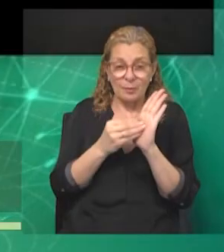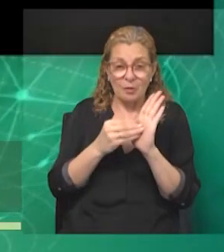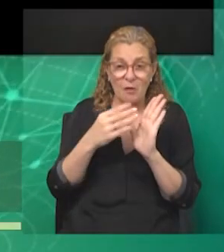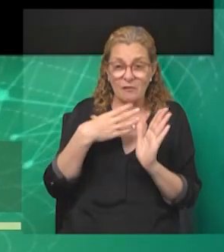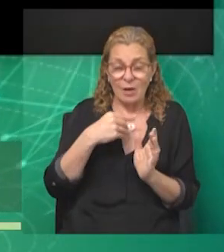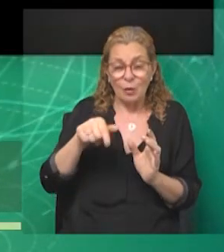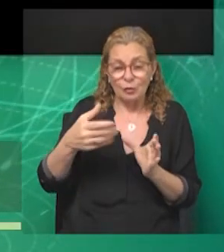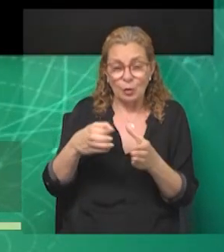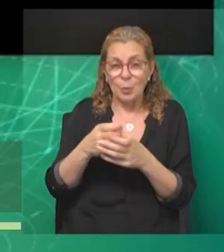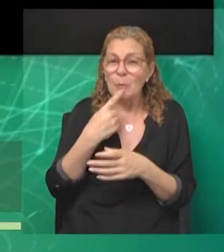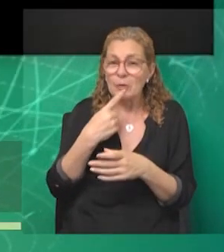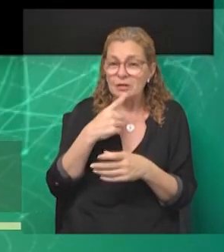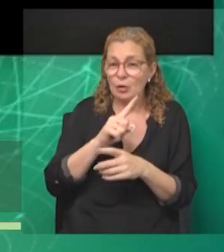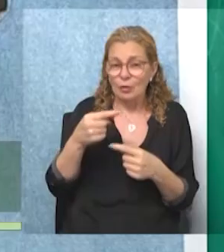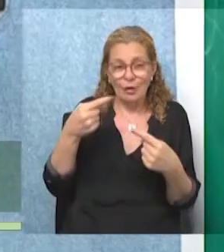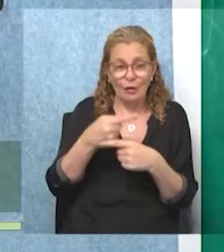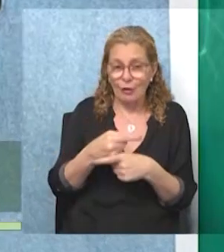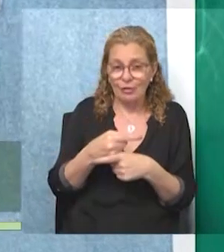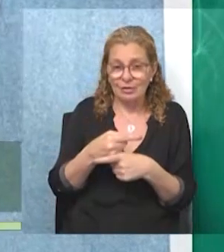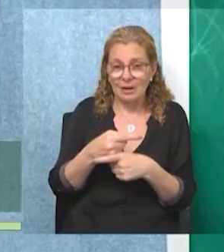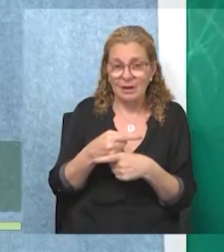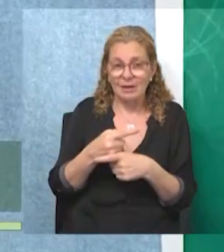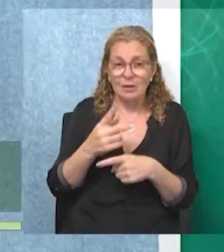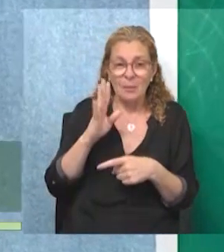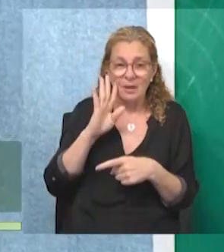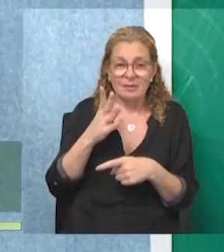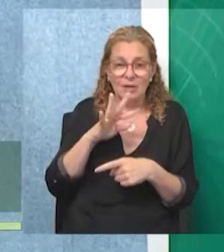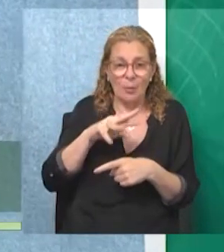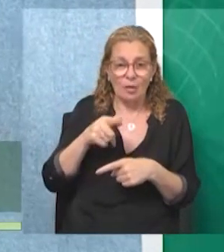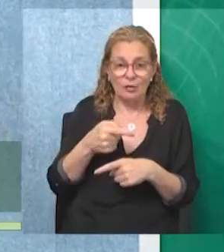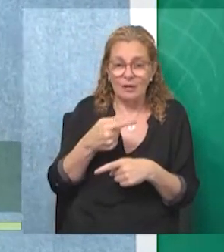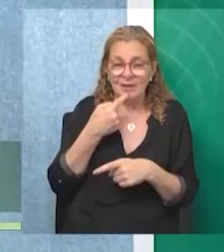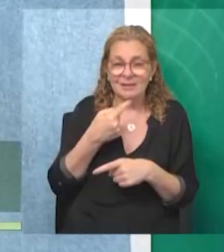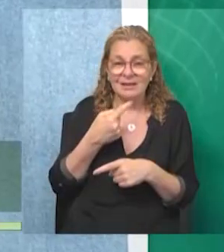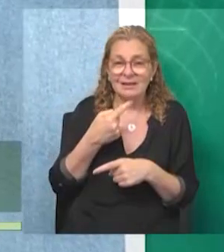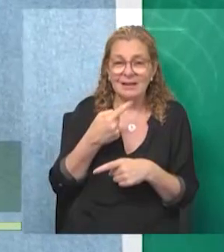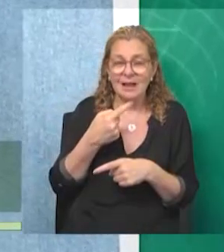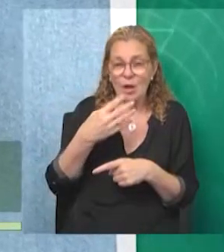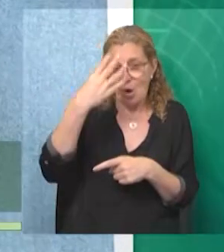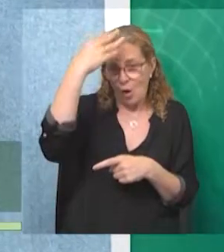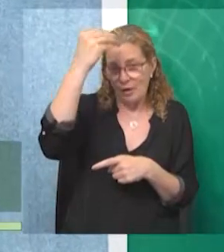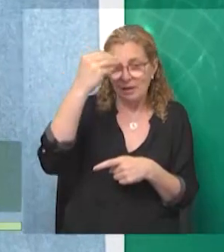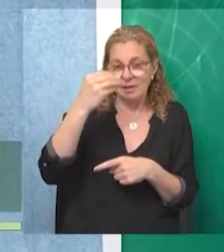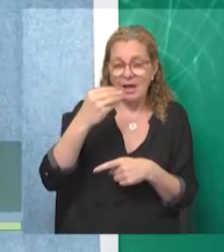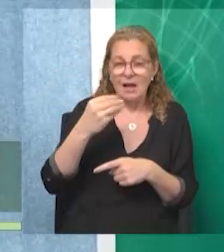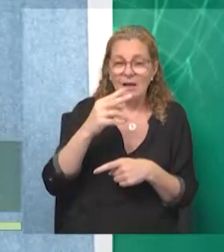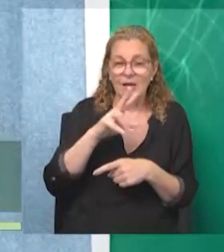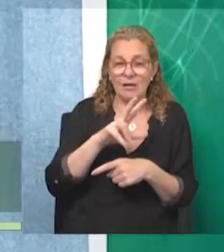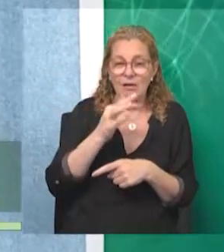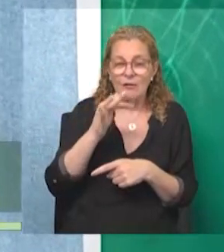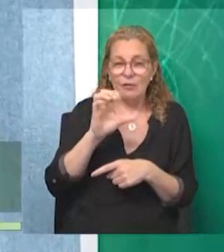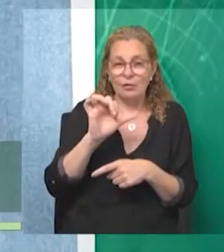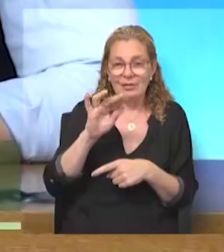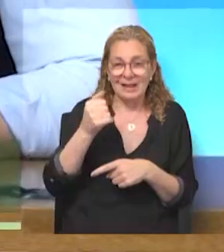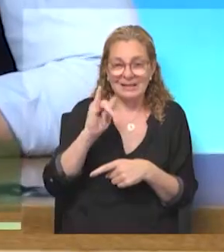partido es un hecho ilegítimo ilícito y con apariencia delictiva radion asegura que ojea y fosati hacen uso ilegítimo de nuestros